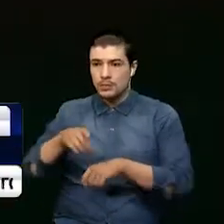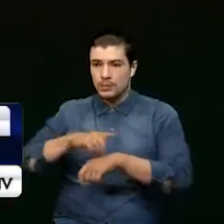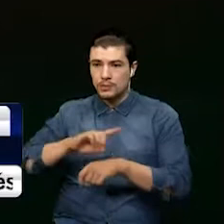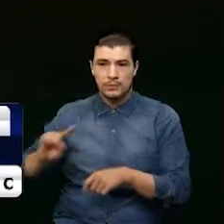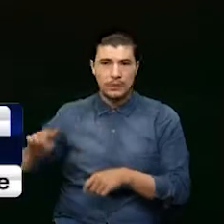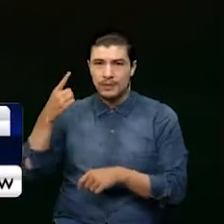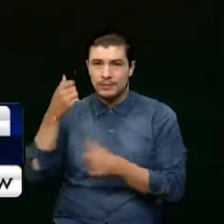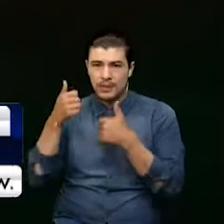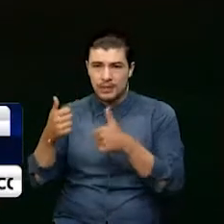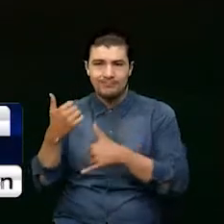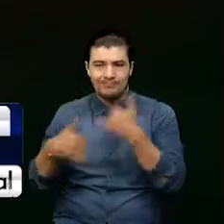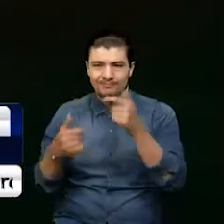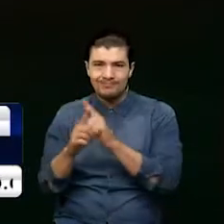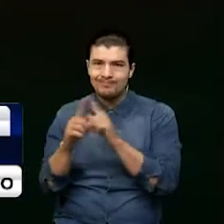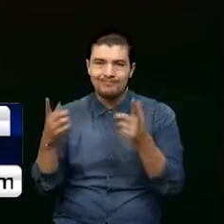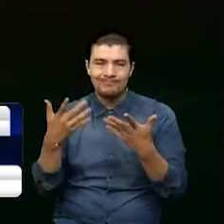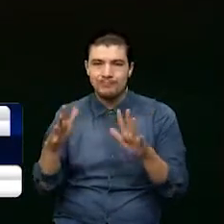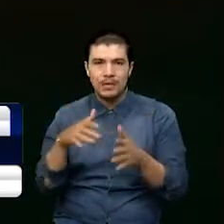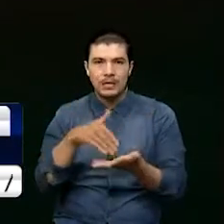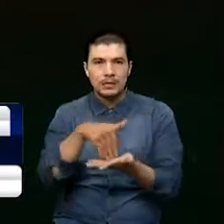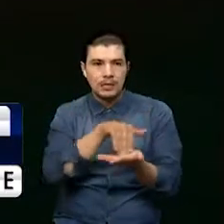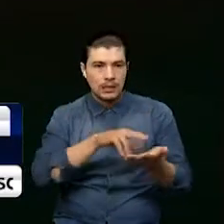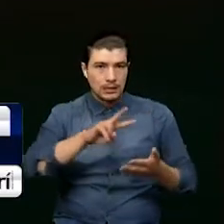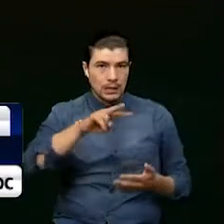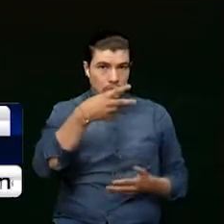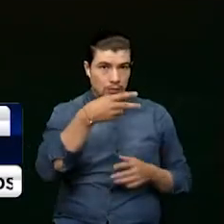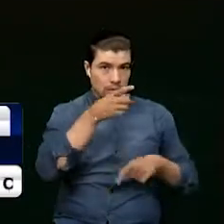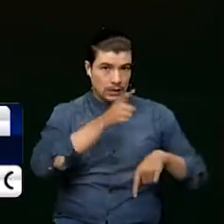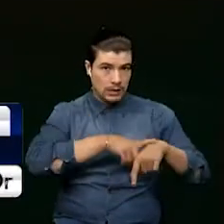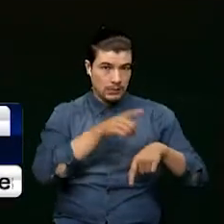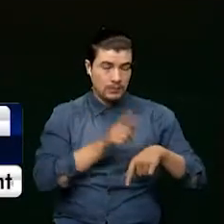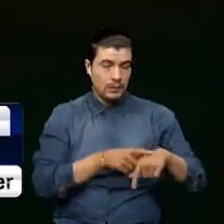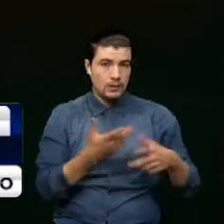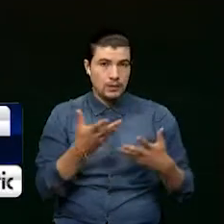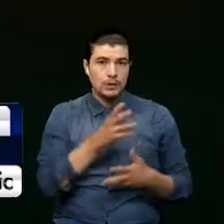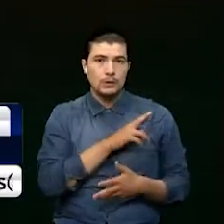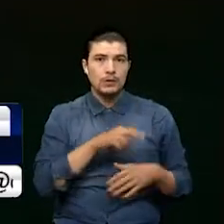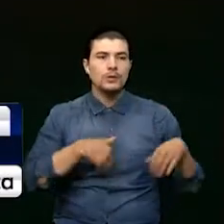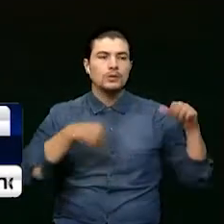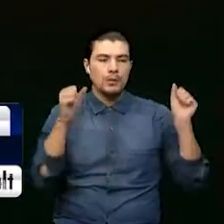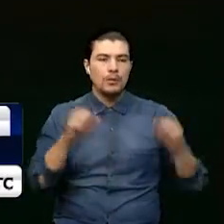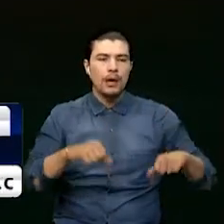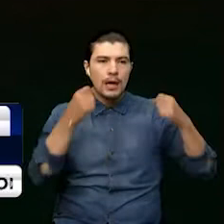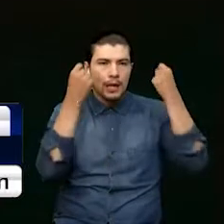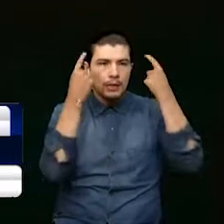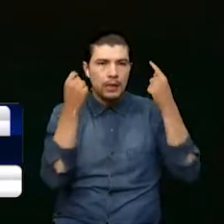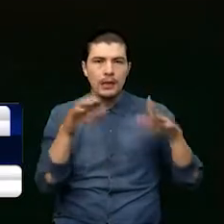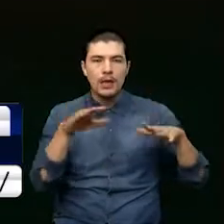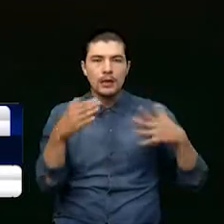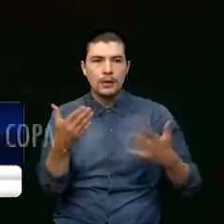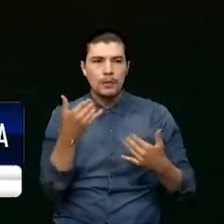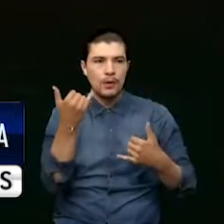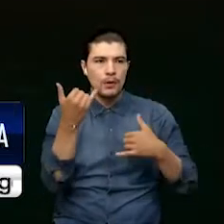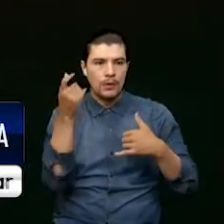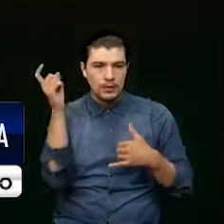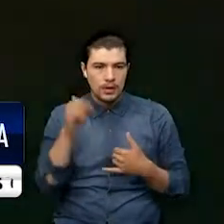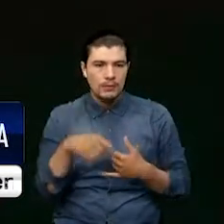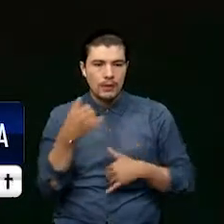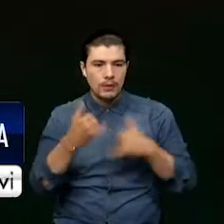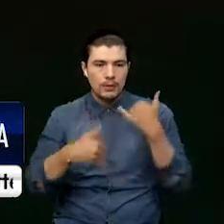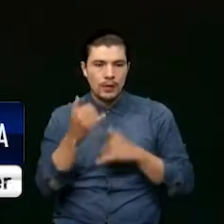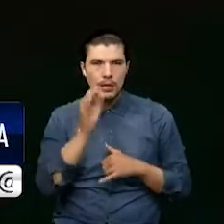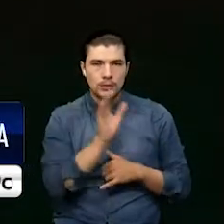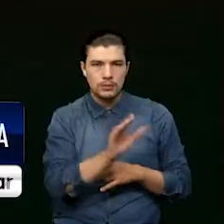iniciales luego en el segundo tiempo pudimos entender como debimos jugar el primero